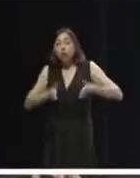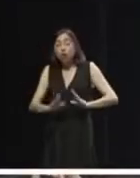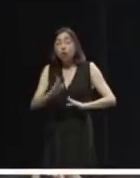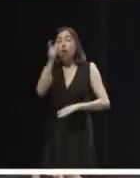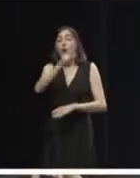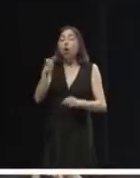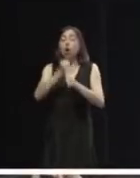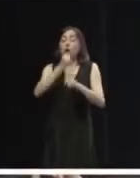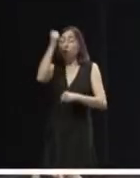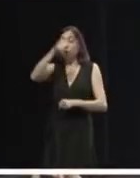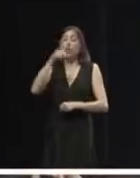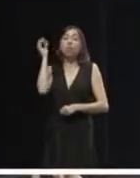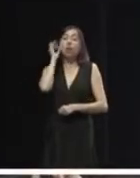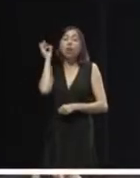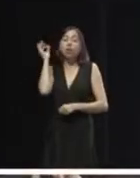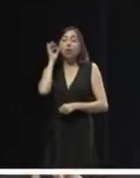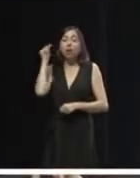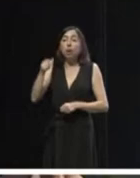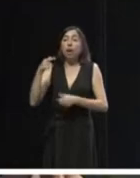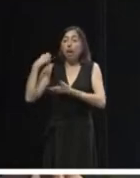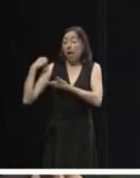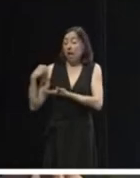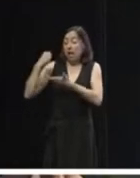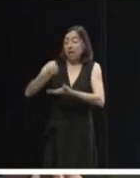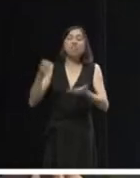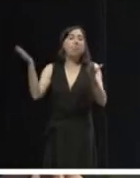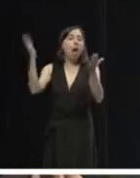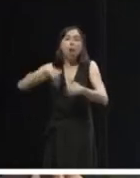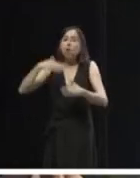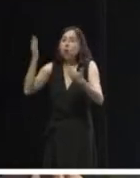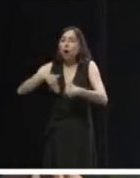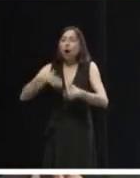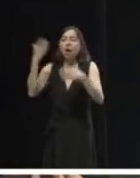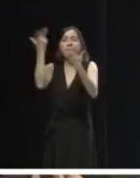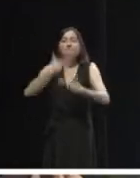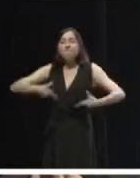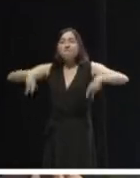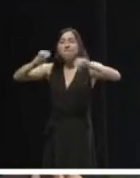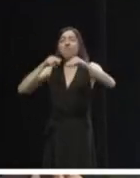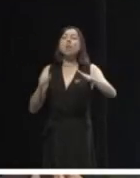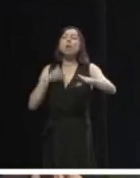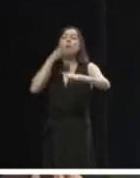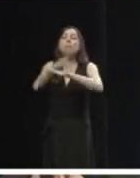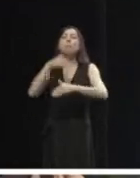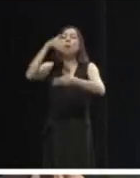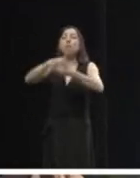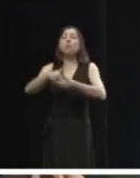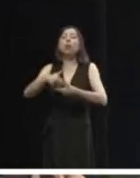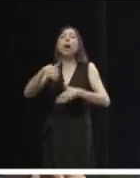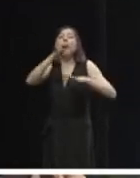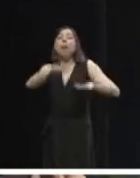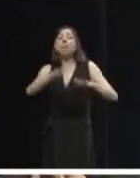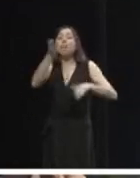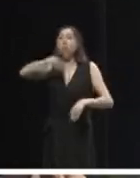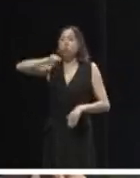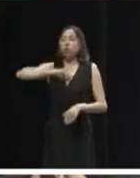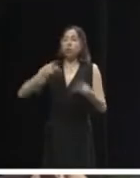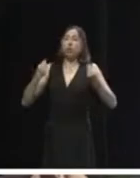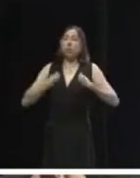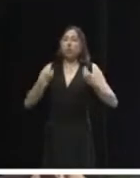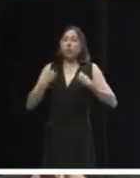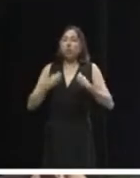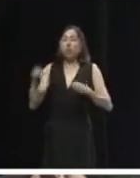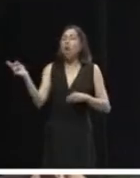las trabajadoras no tenemos herencia. ¡Basta ya! ¡Salgamos a votar a favor de nuestras vidas y no a favor de las políticas